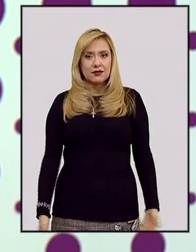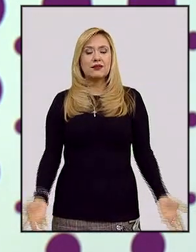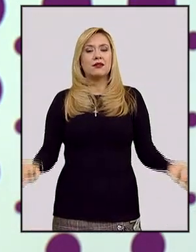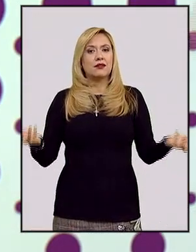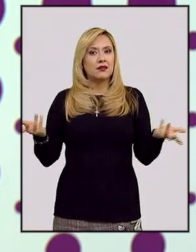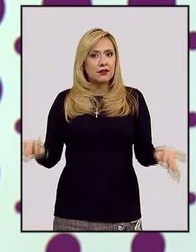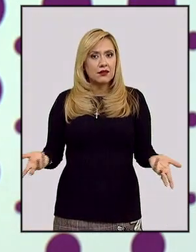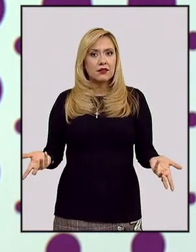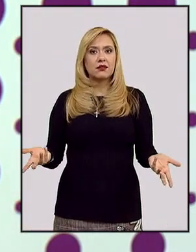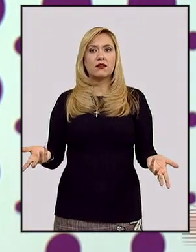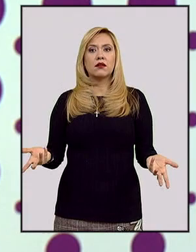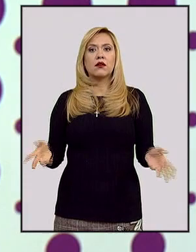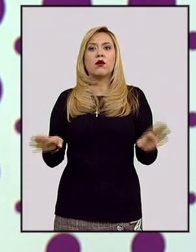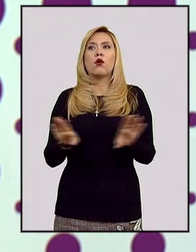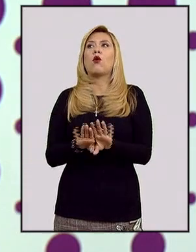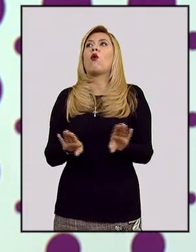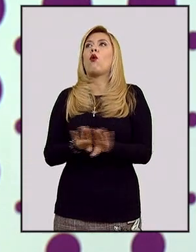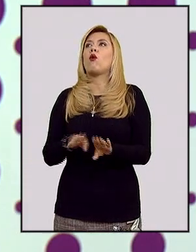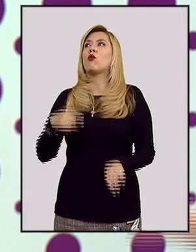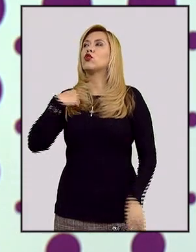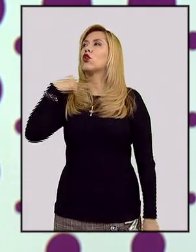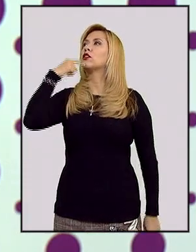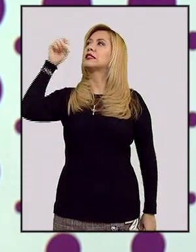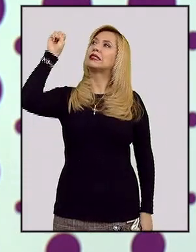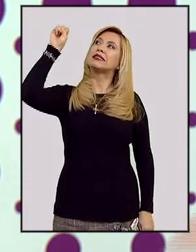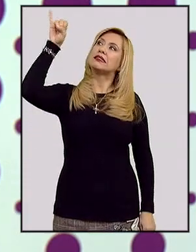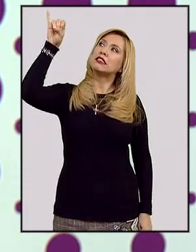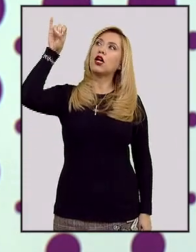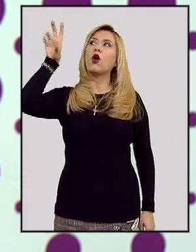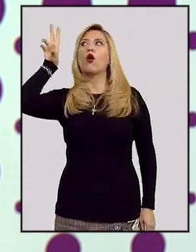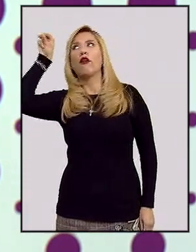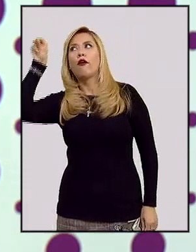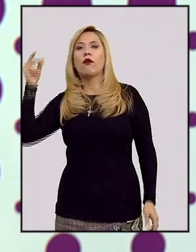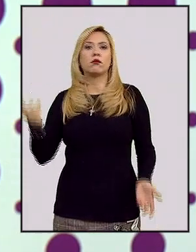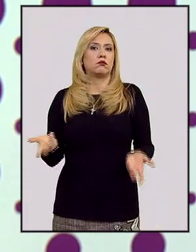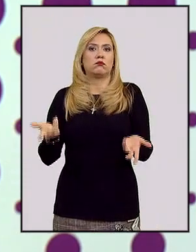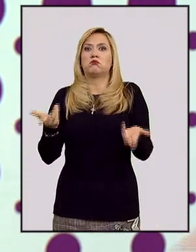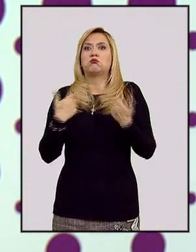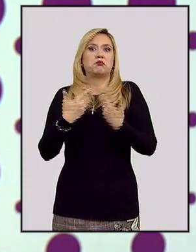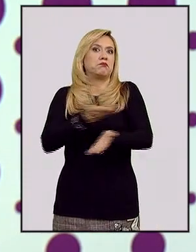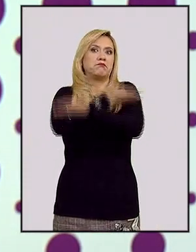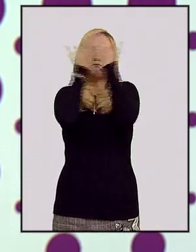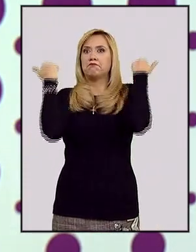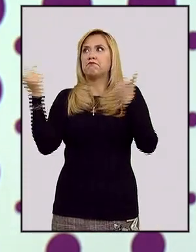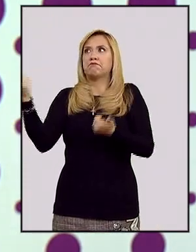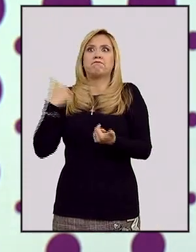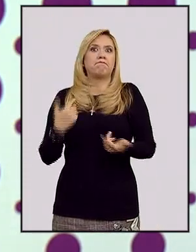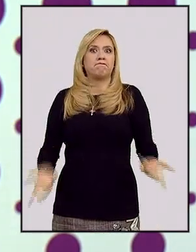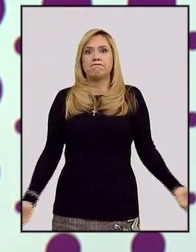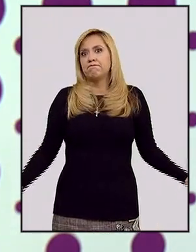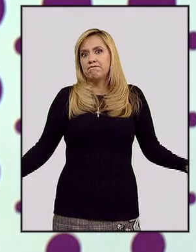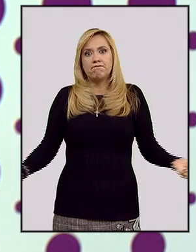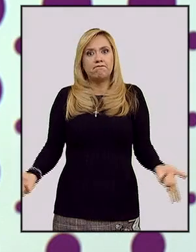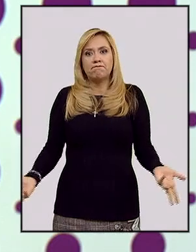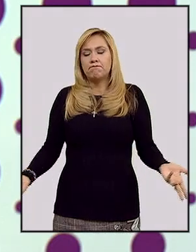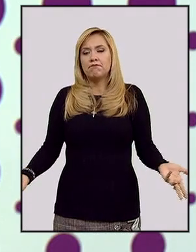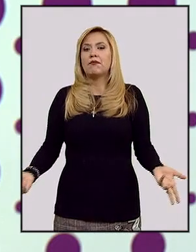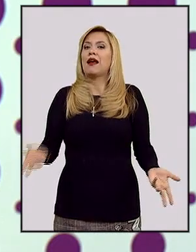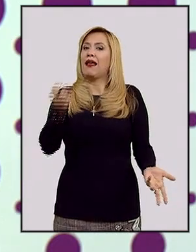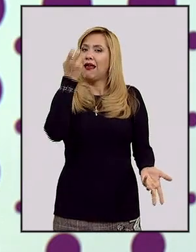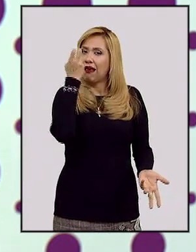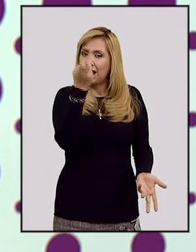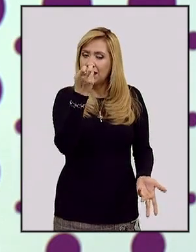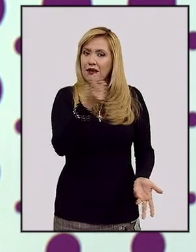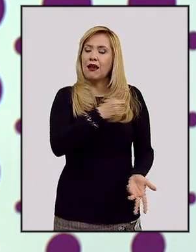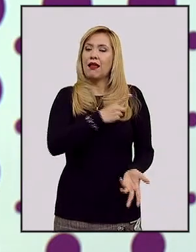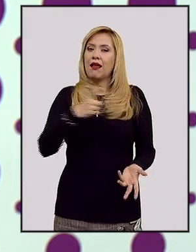¿cómo van a dar su consentimiento informado si no están informadas, ¿no? Entonces, quizá también tendríamos